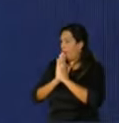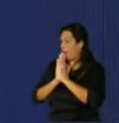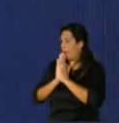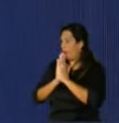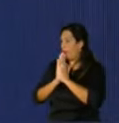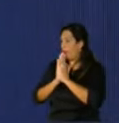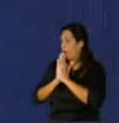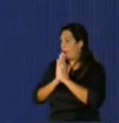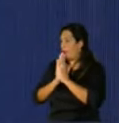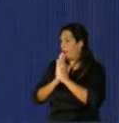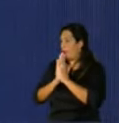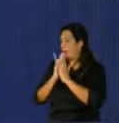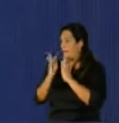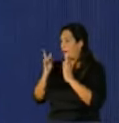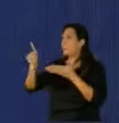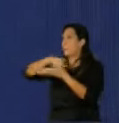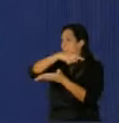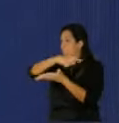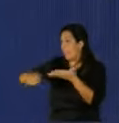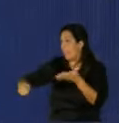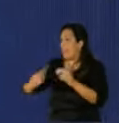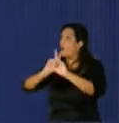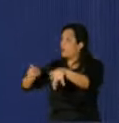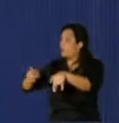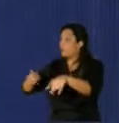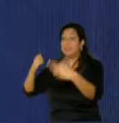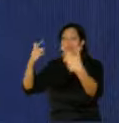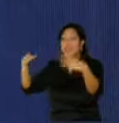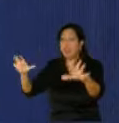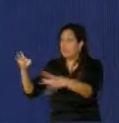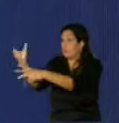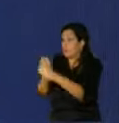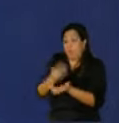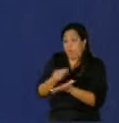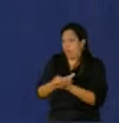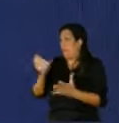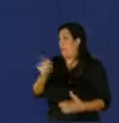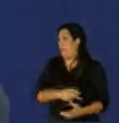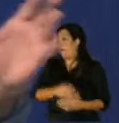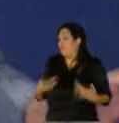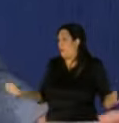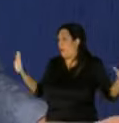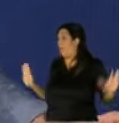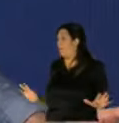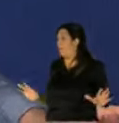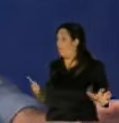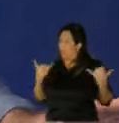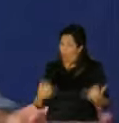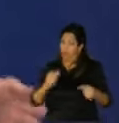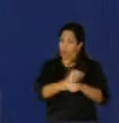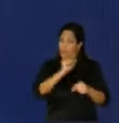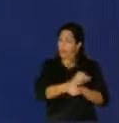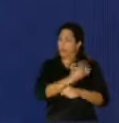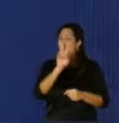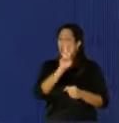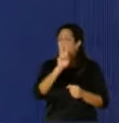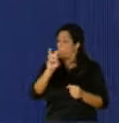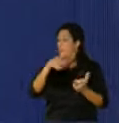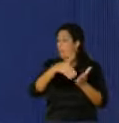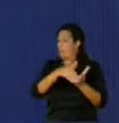que se cancele la orden. Se cancela la orden, tenemos el dinero al lado de acá. Estamos trabajando con las 200.000 de distribución,